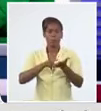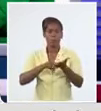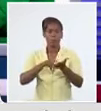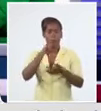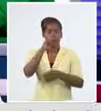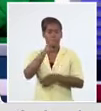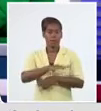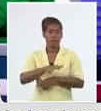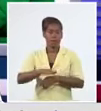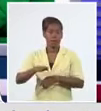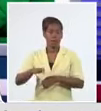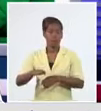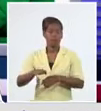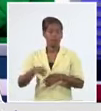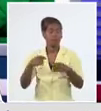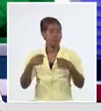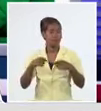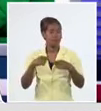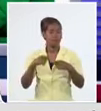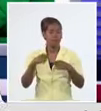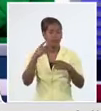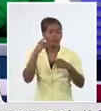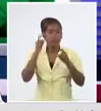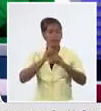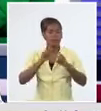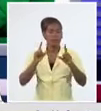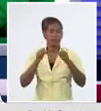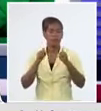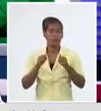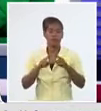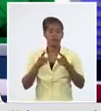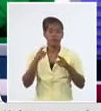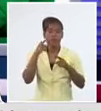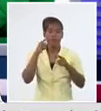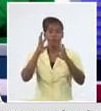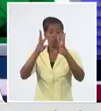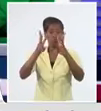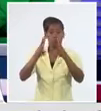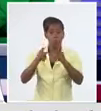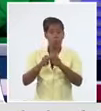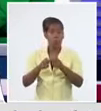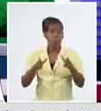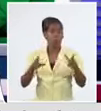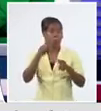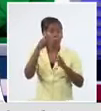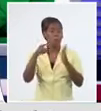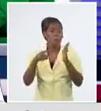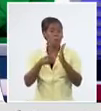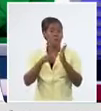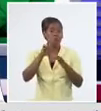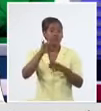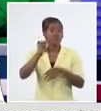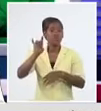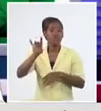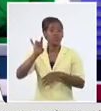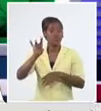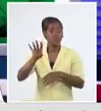camino que nos tiene que ocupar. Mientras veíamos las cifras, decíamos, 1915, ¿cuántos hospitales pediátricos